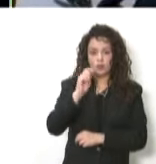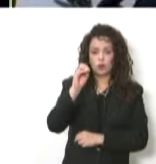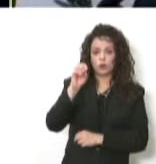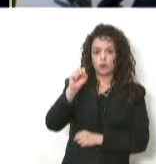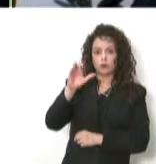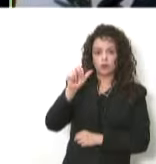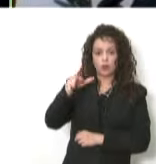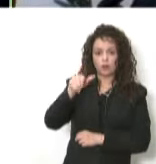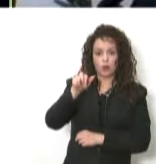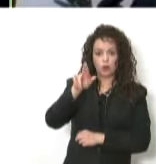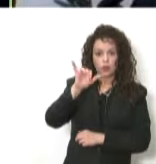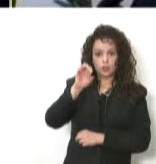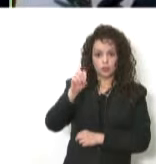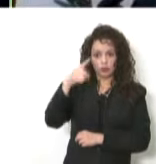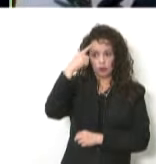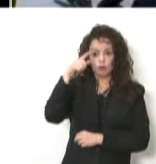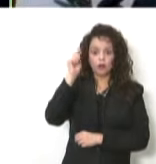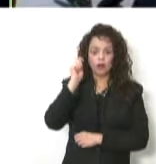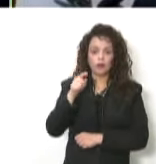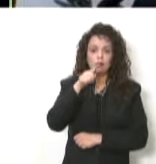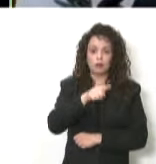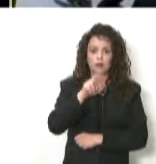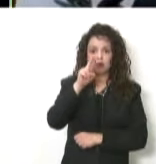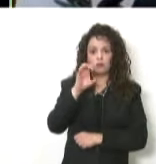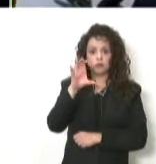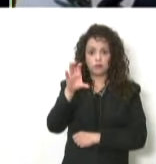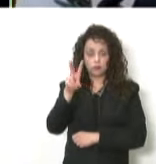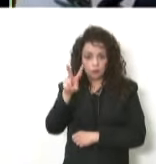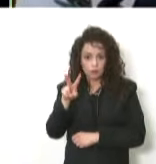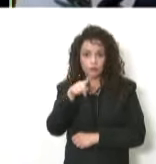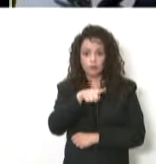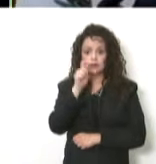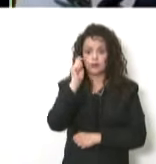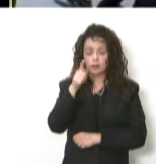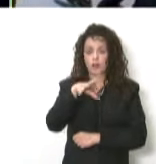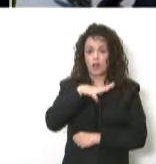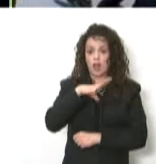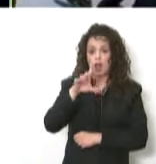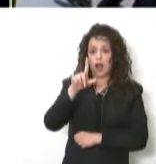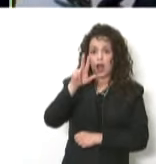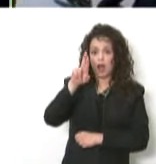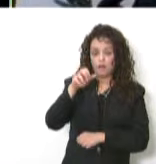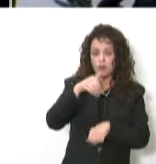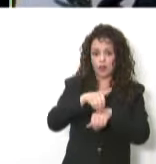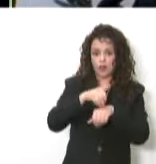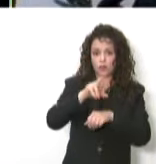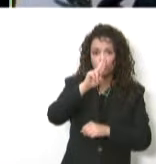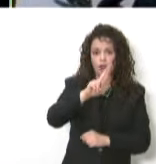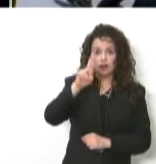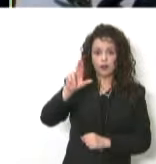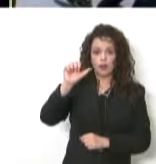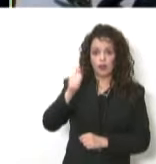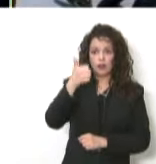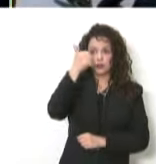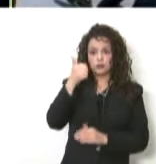Guerra Ford la resolución del recurso de revisión identificado con la clave RRA